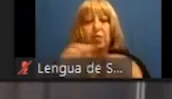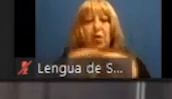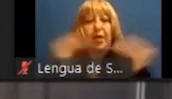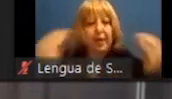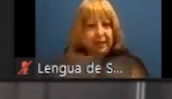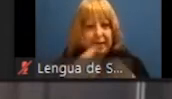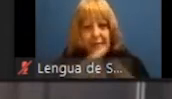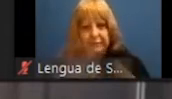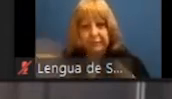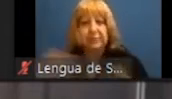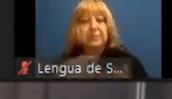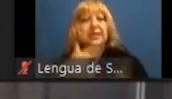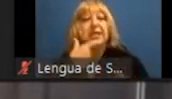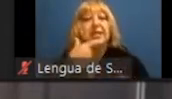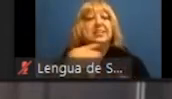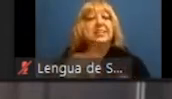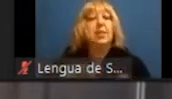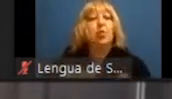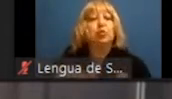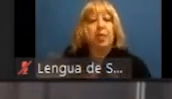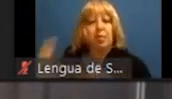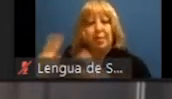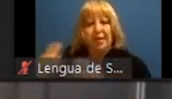pasa a la Honorable Cámara de Diputados en revisión.